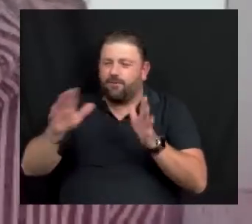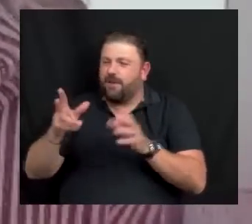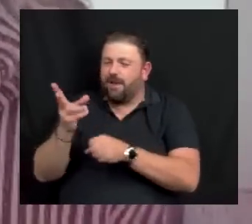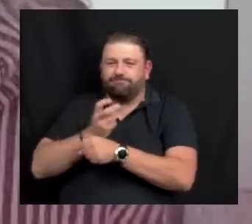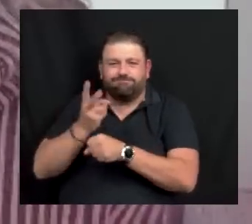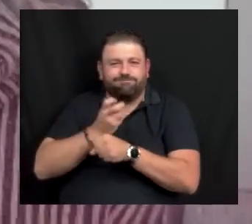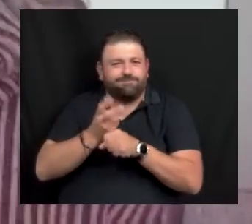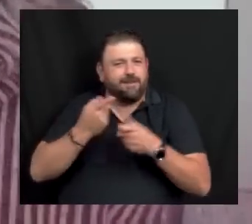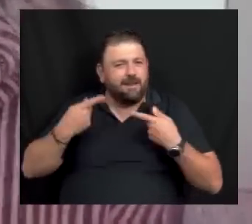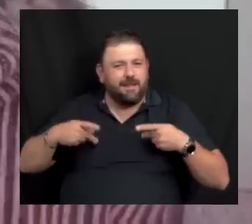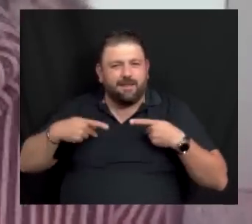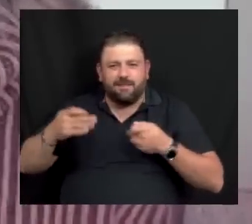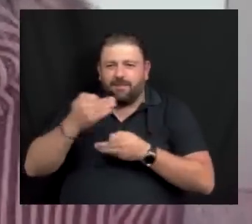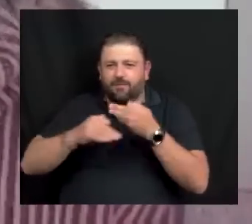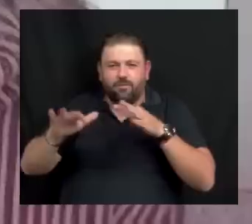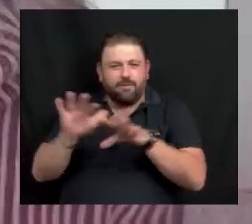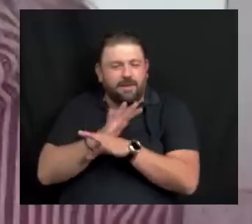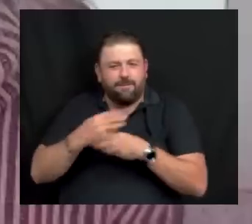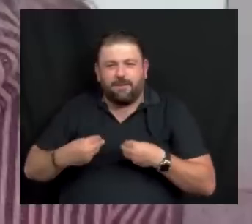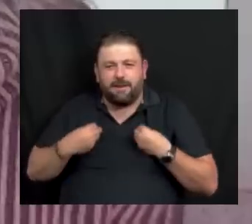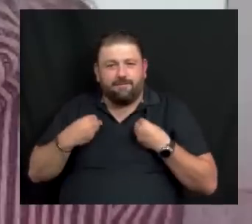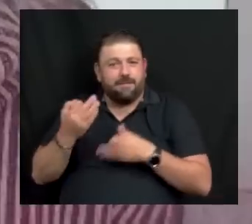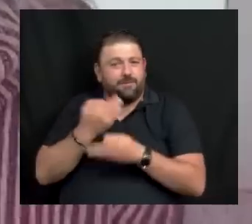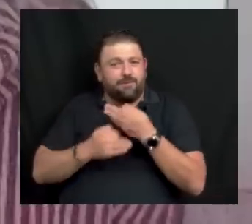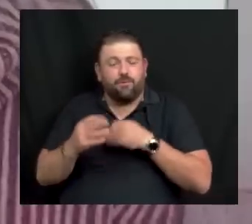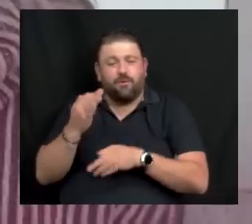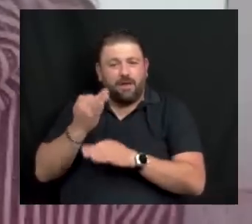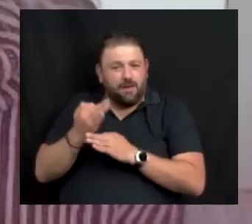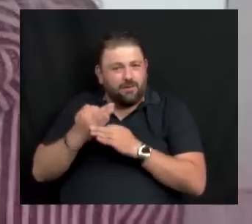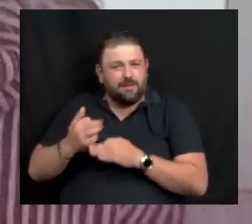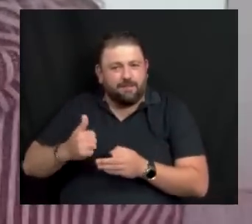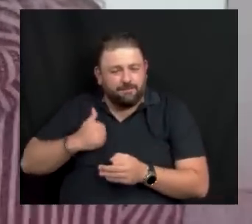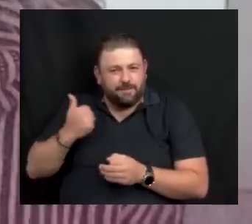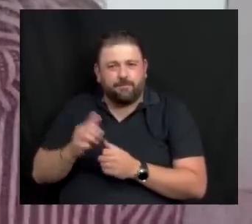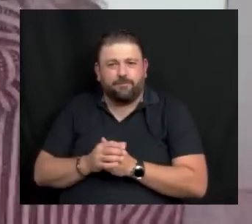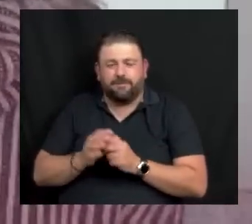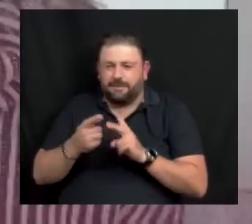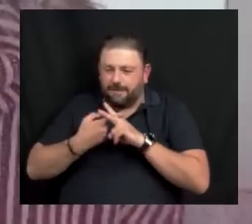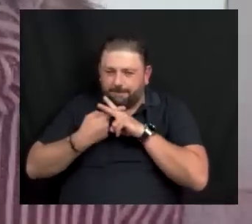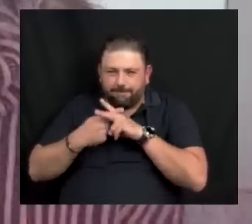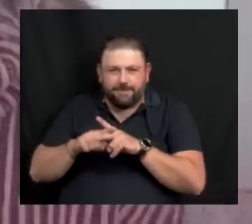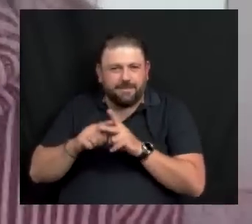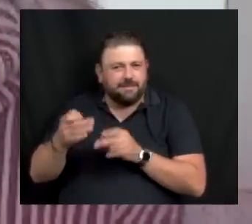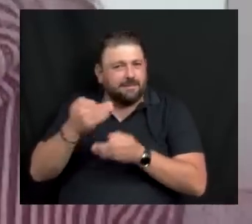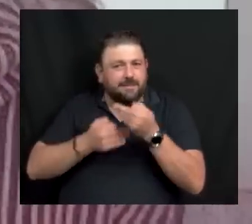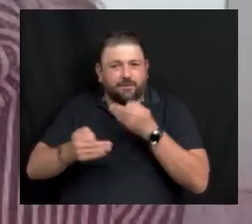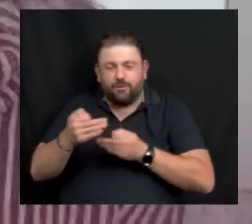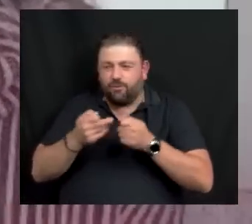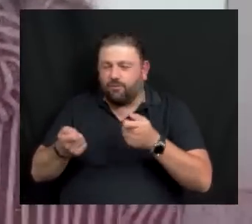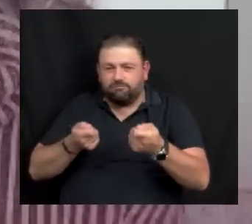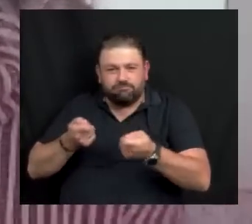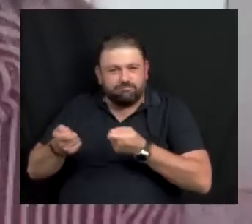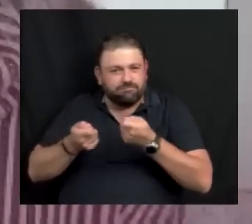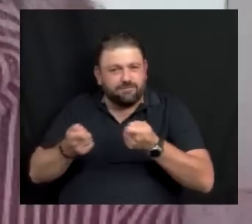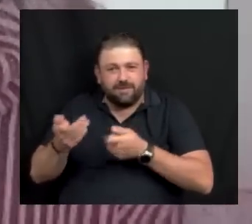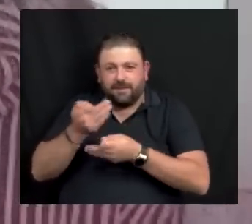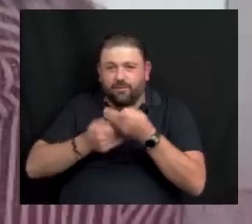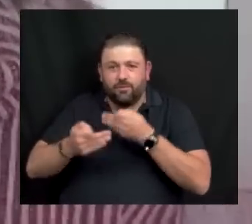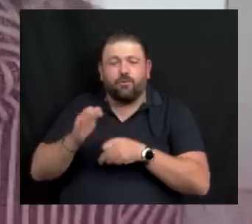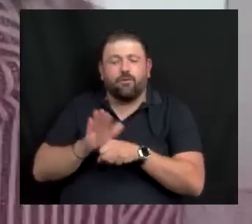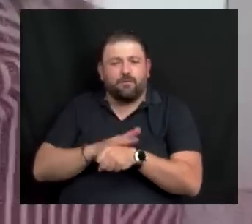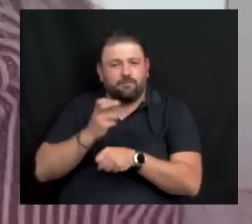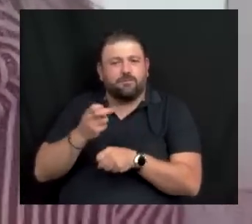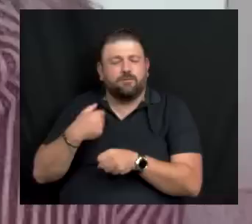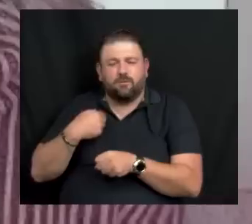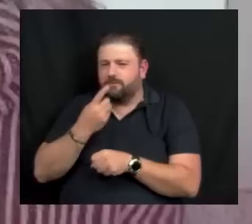de los demás. Empieza en ese último trimestre, empieza a manejar tus herramientas de creciendo. Yo sí les